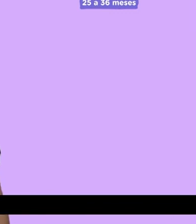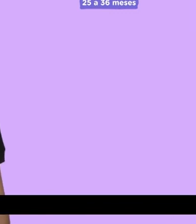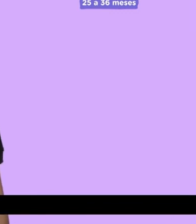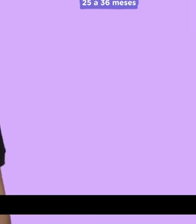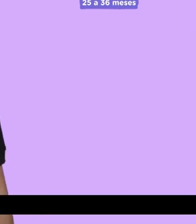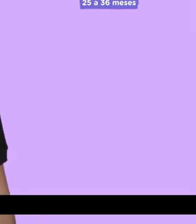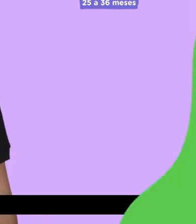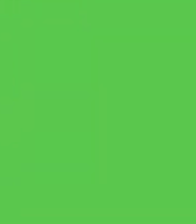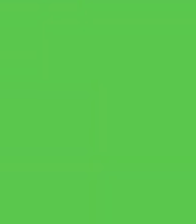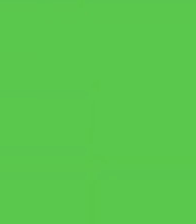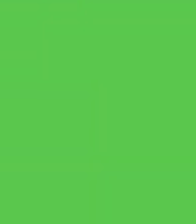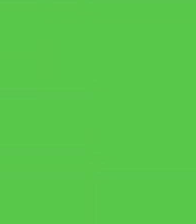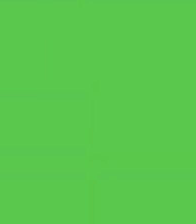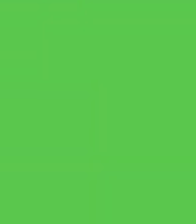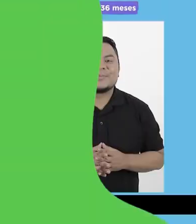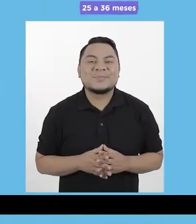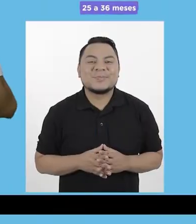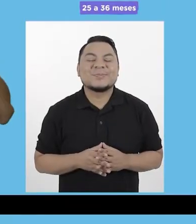¡Chao!